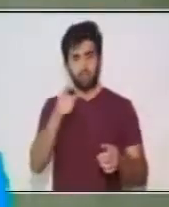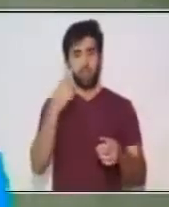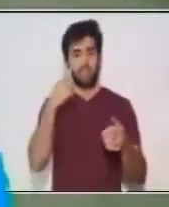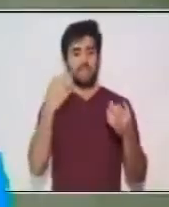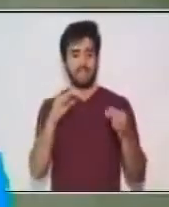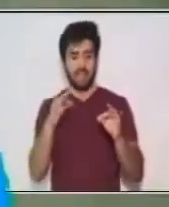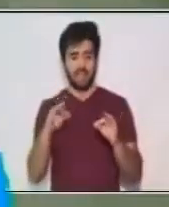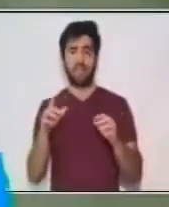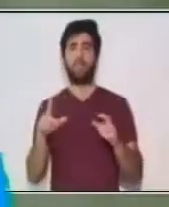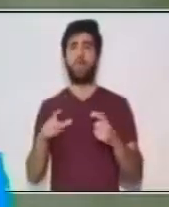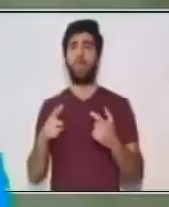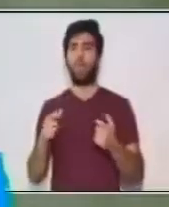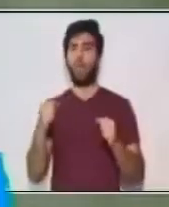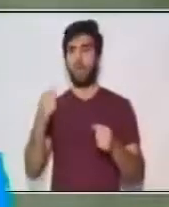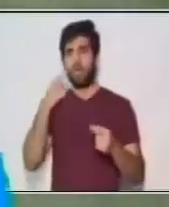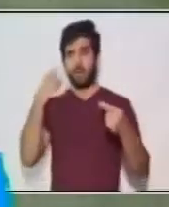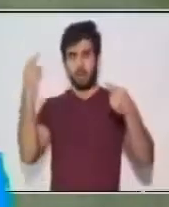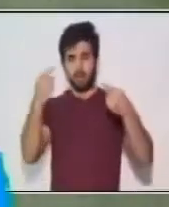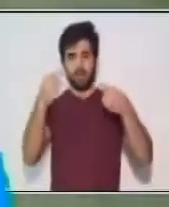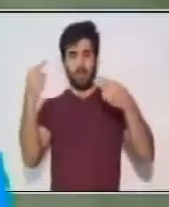fila.